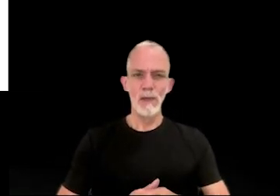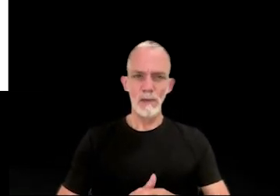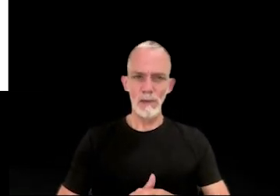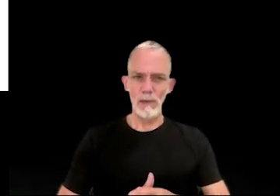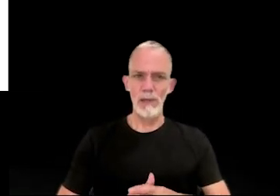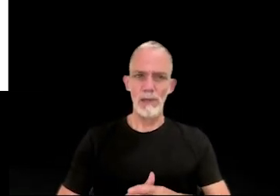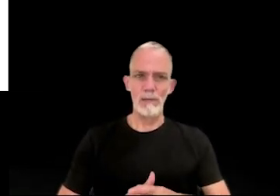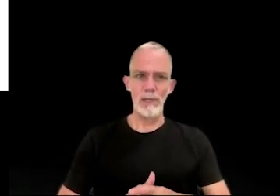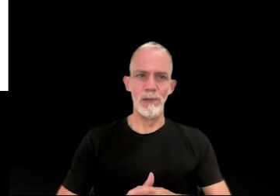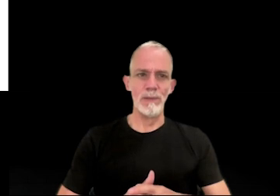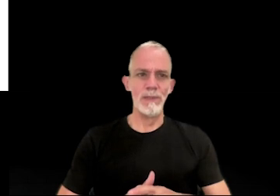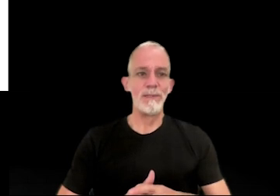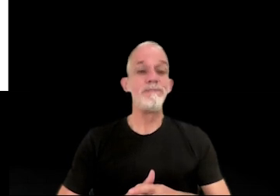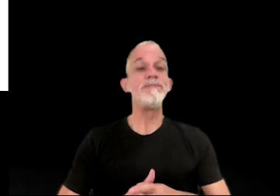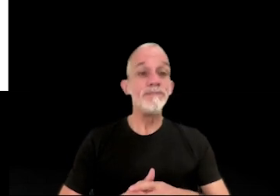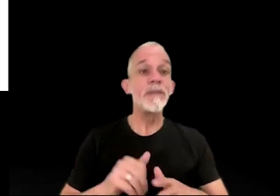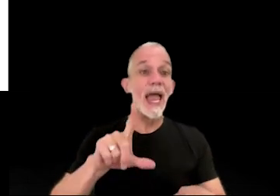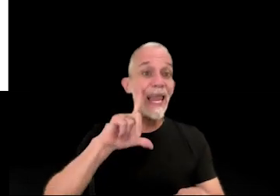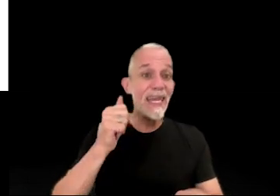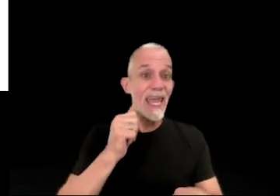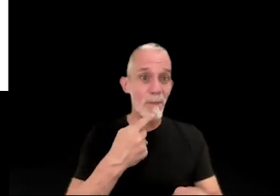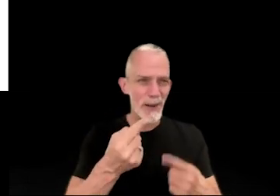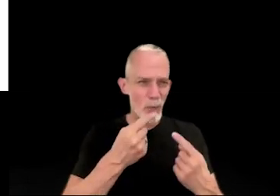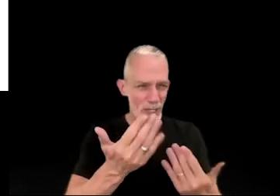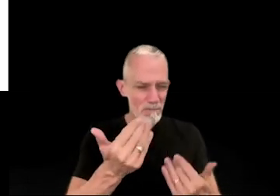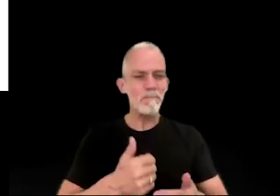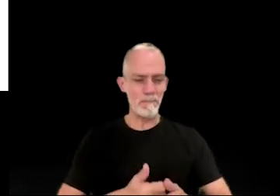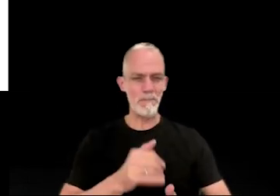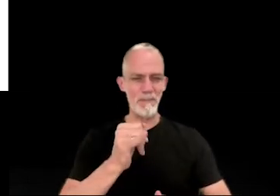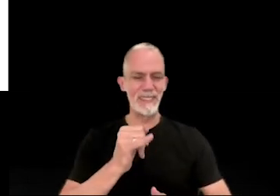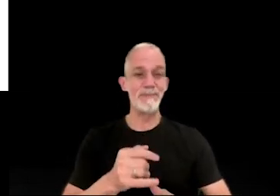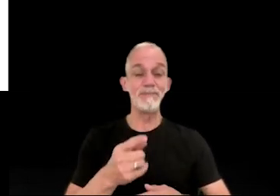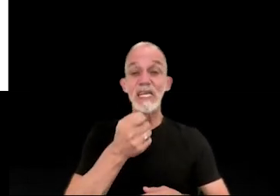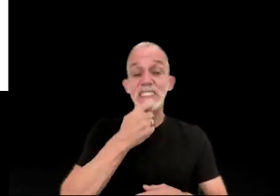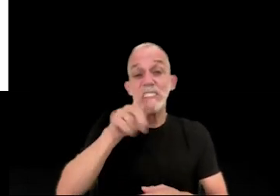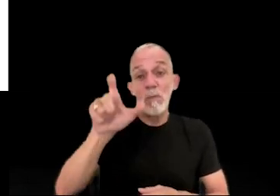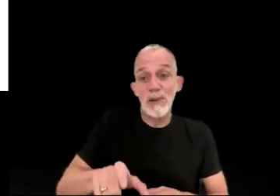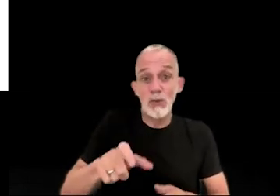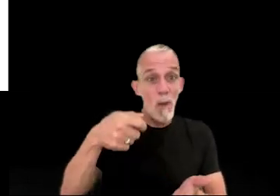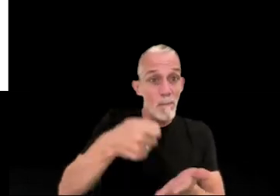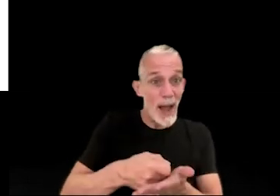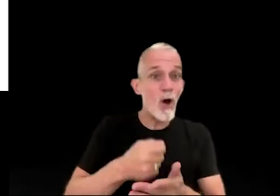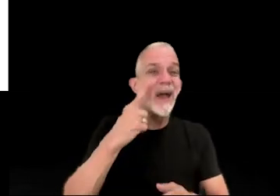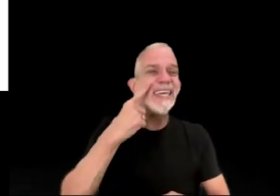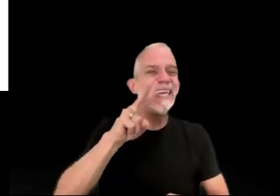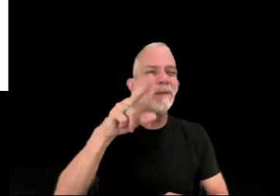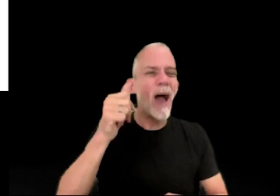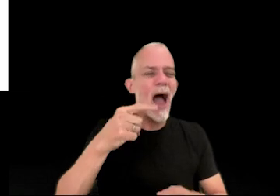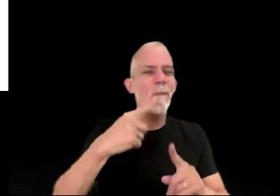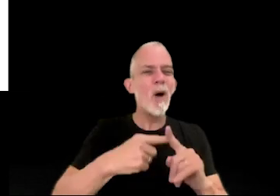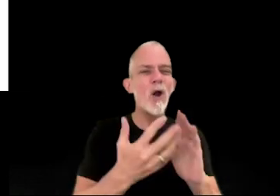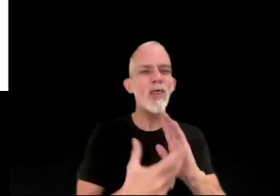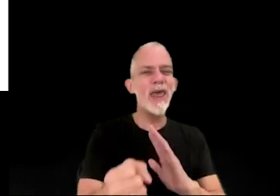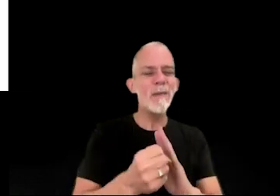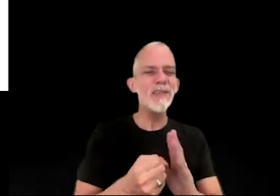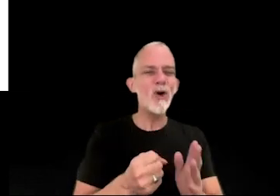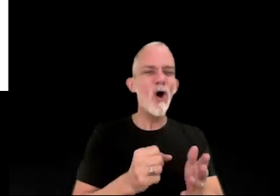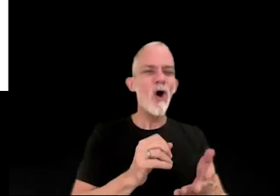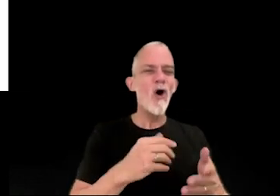Bueno, voy con otra Lía, pregunta. ¿querés leerme otra? Dale. Sí, si el contribuyente pagó IVA por débito fiscal facturado en el mes